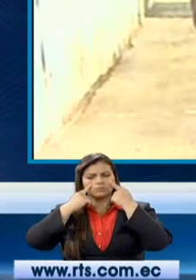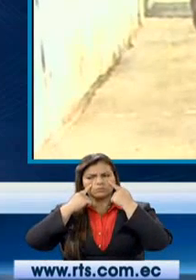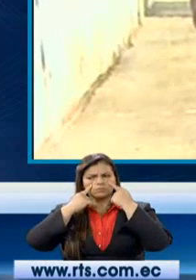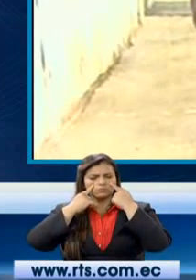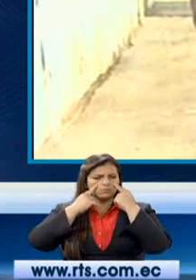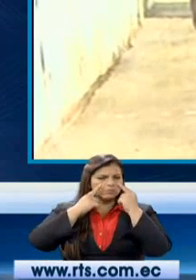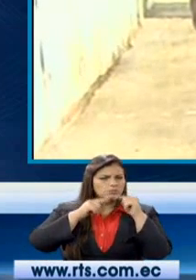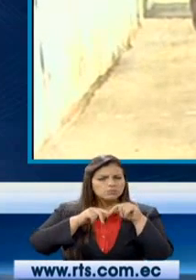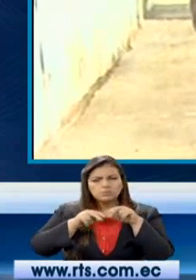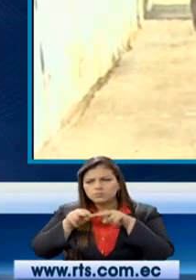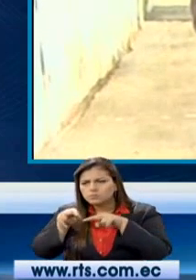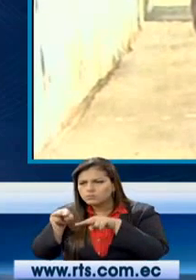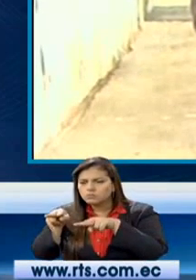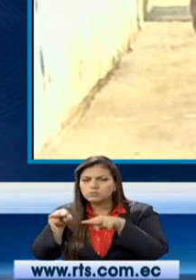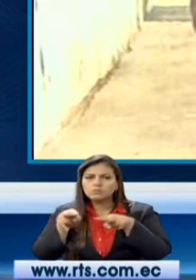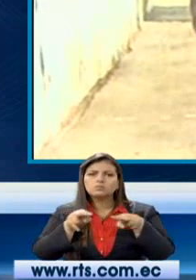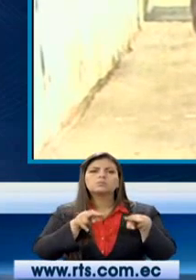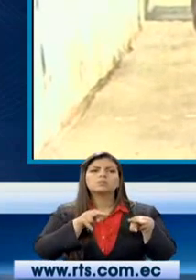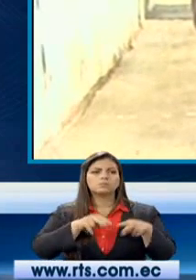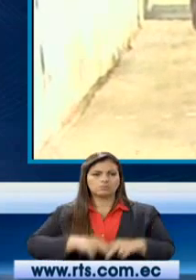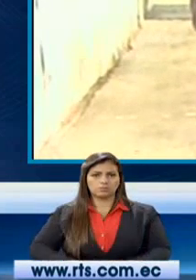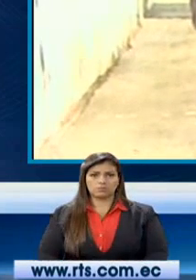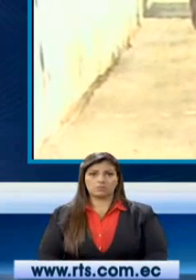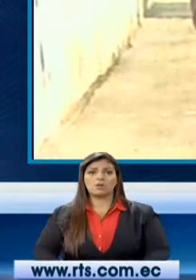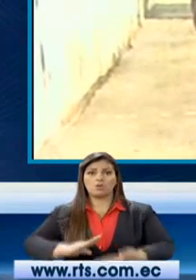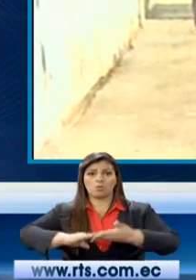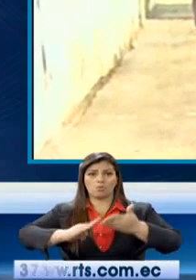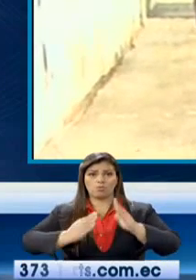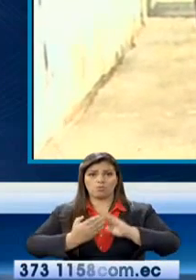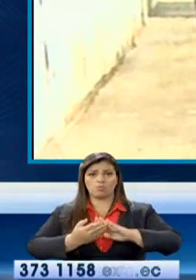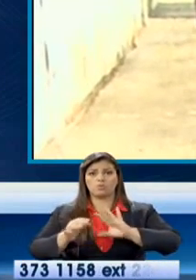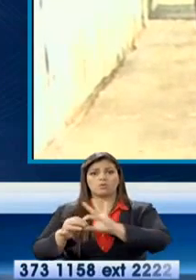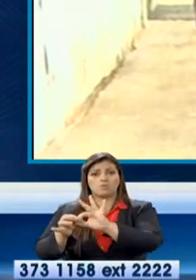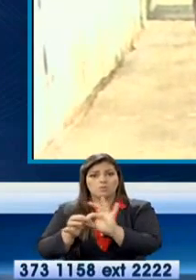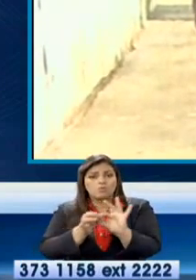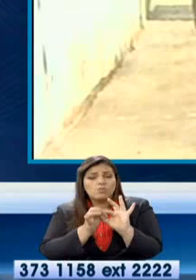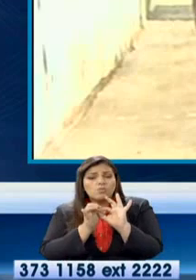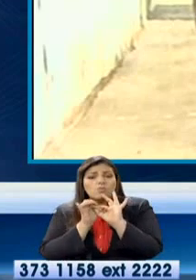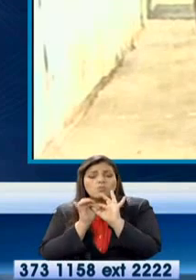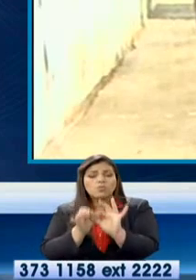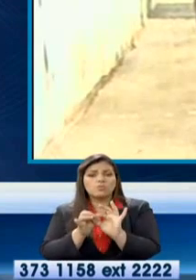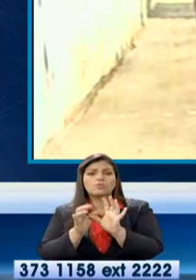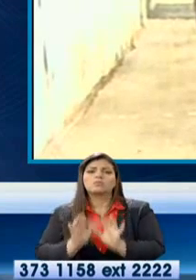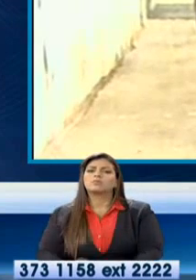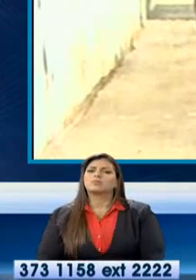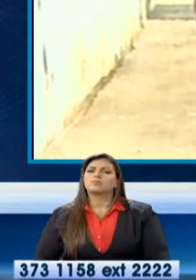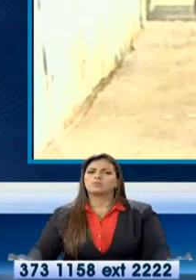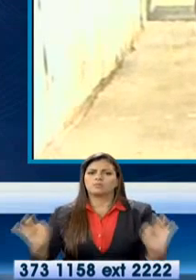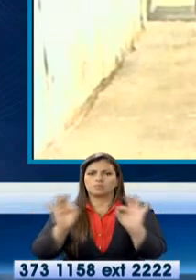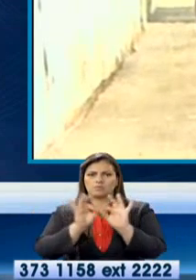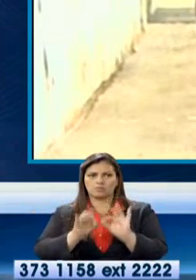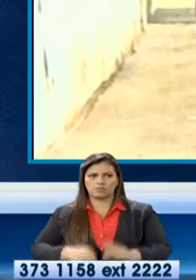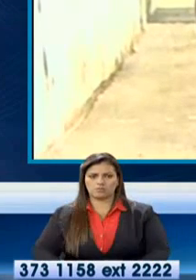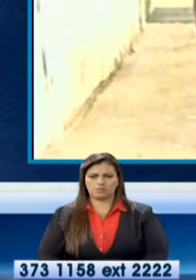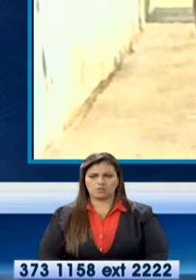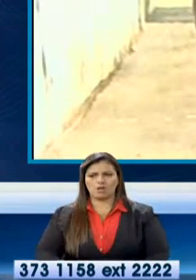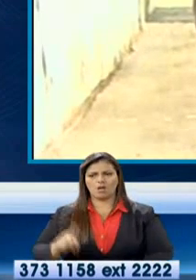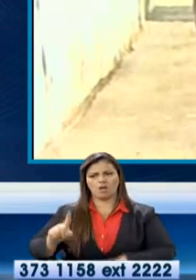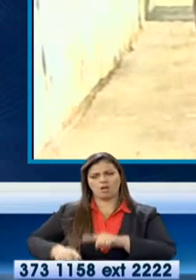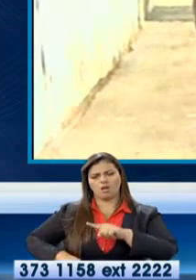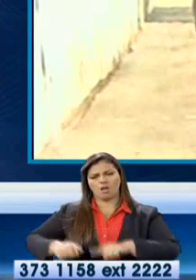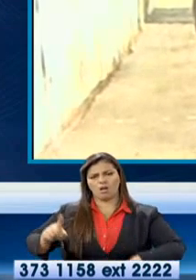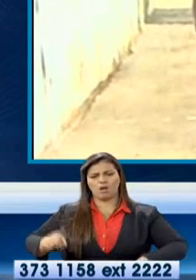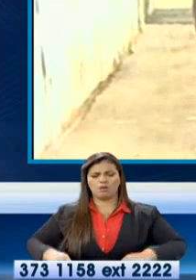manera respaldarnos el uno con el otro y cuidarnos entre todos. Lo que pasa es que también hay personas que son muy personalistas, que quepa